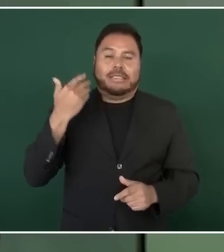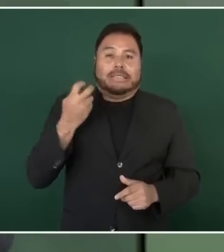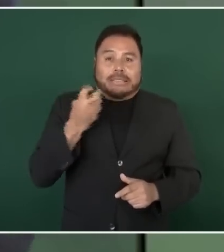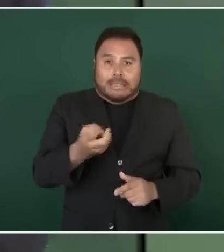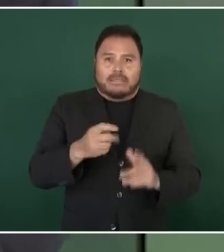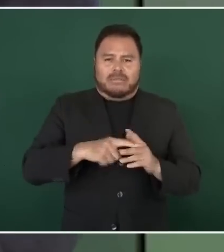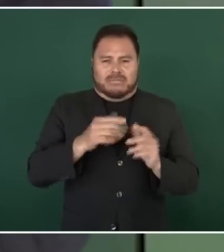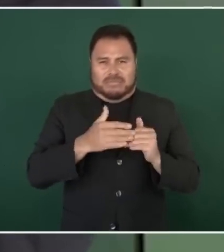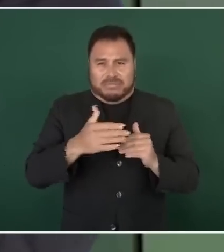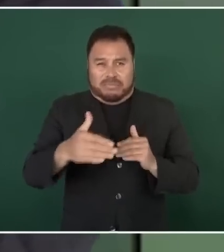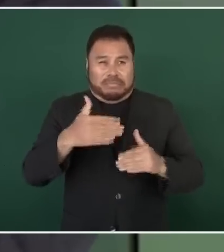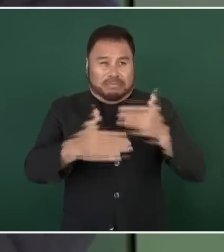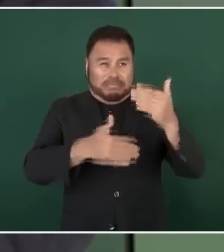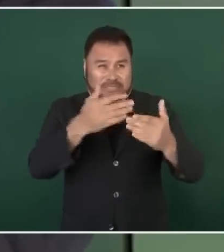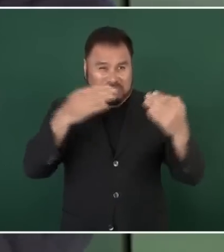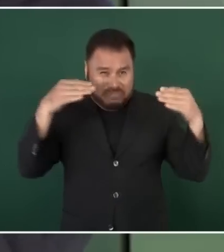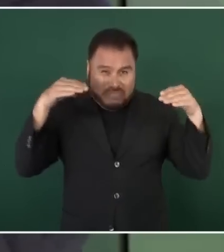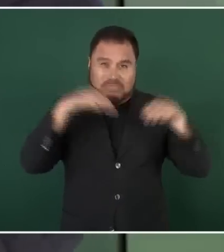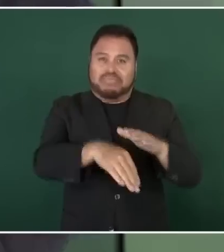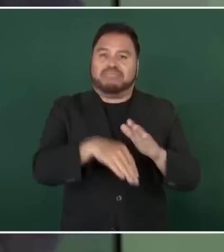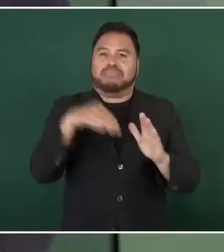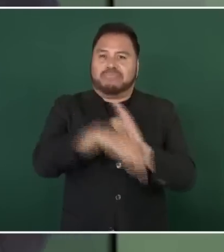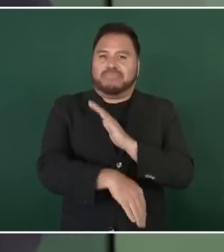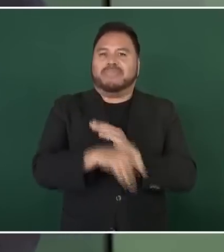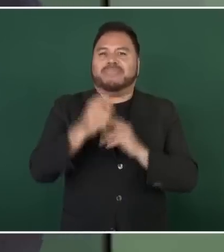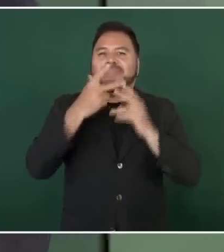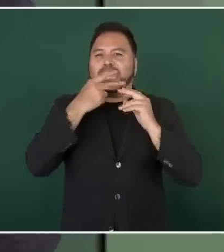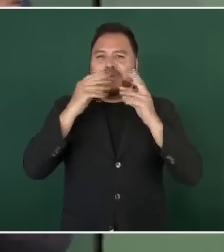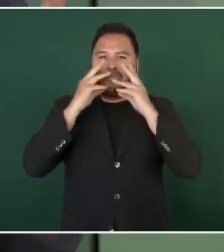el derrocamiento de Porfirio Díaz.